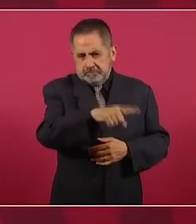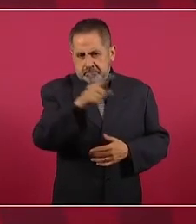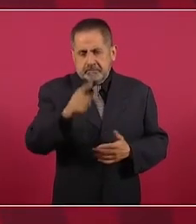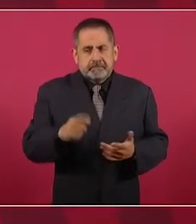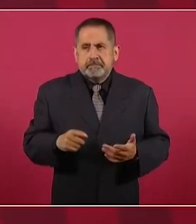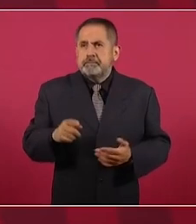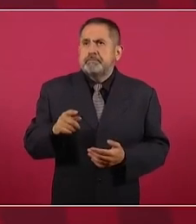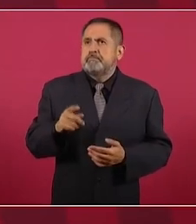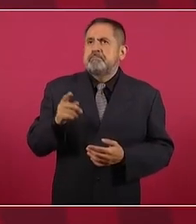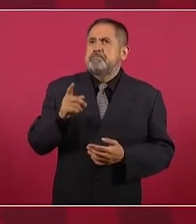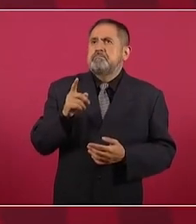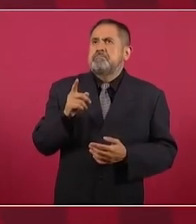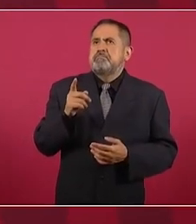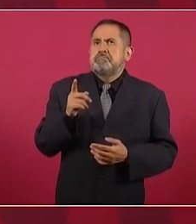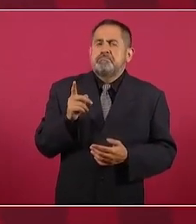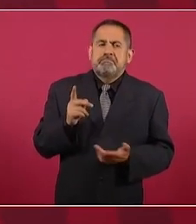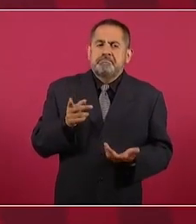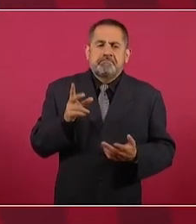no